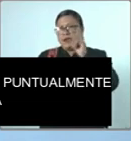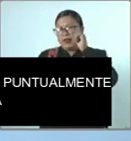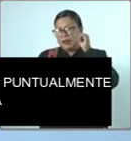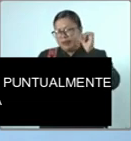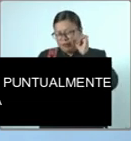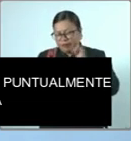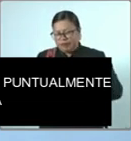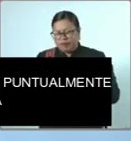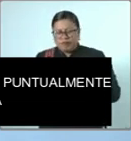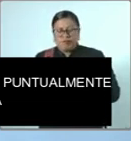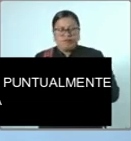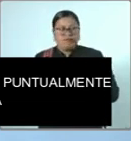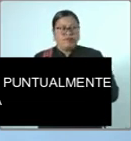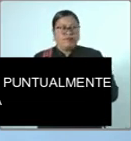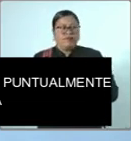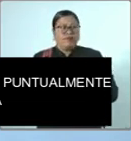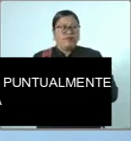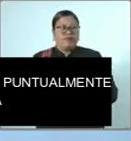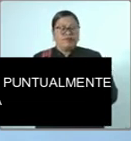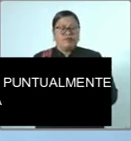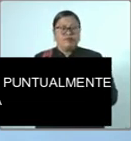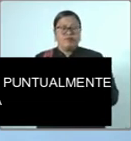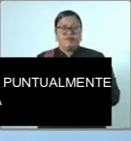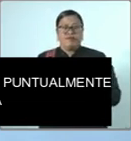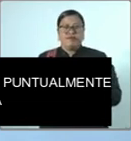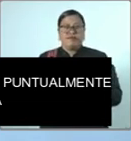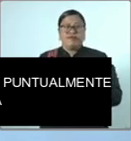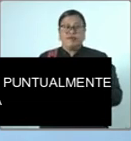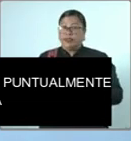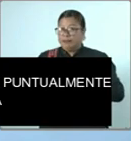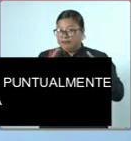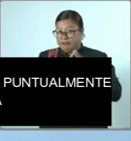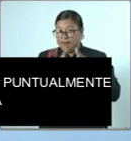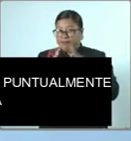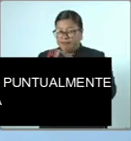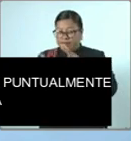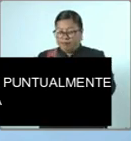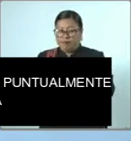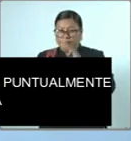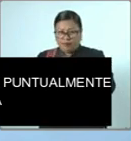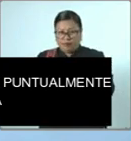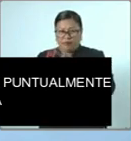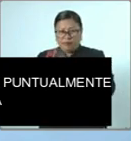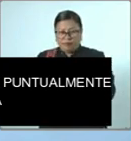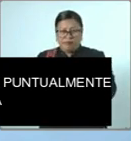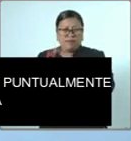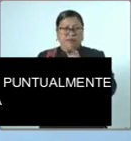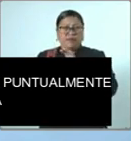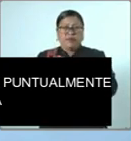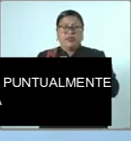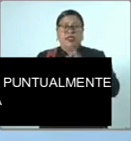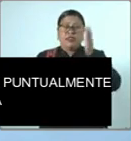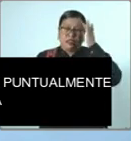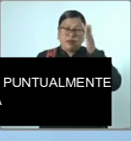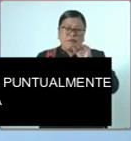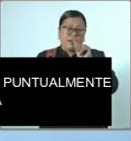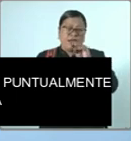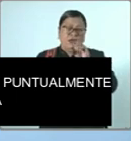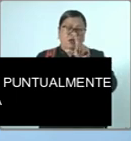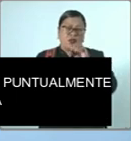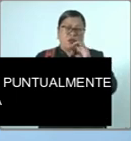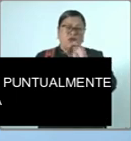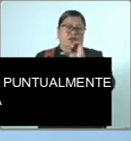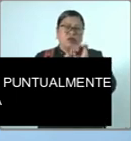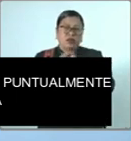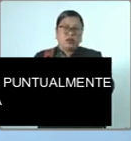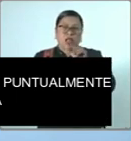¿La que sigue? Bien, en cuanto a la vivienda, en Matías Romero, en la colonia San Bartolo Centro y la